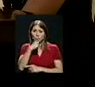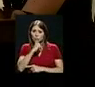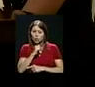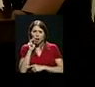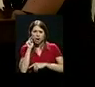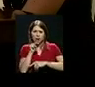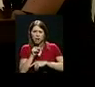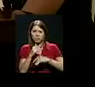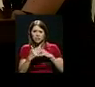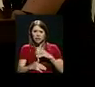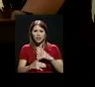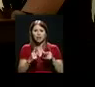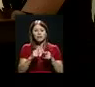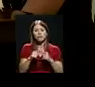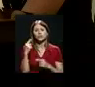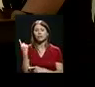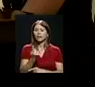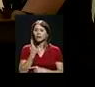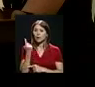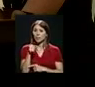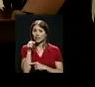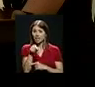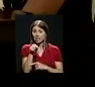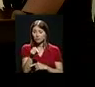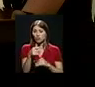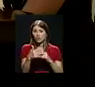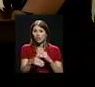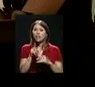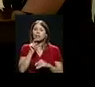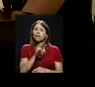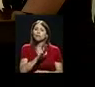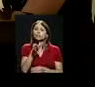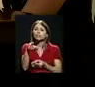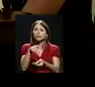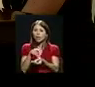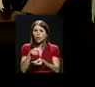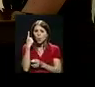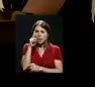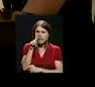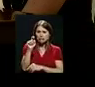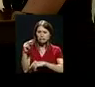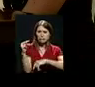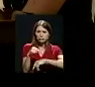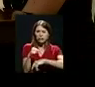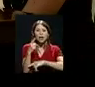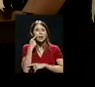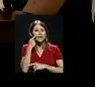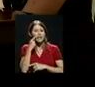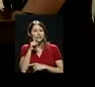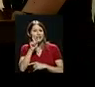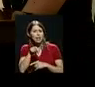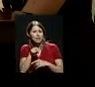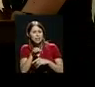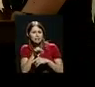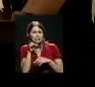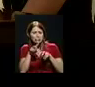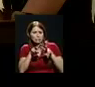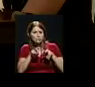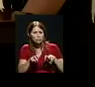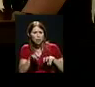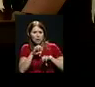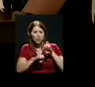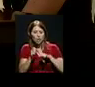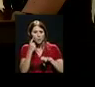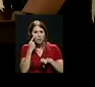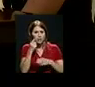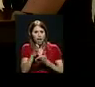sangra entonces Generalmente esas lesiones debe de Consultar con un médico para valorar si deben de ser biox o no Para descartar si hay